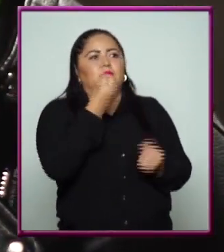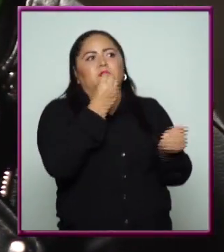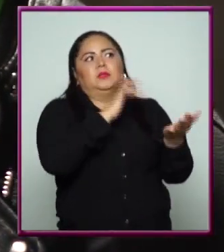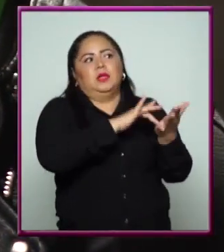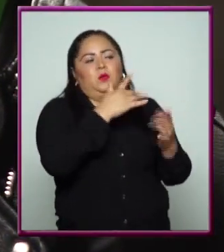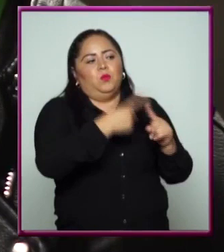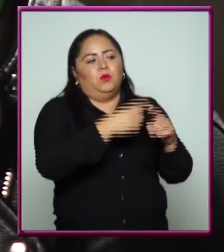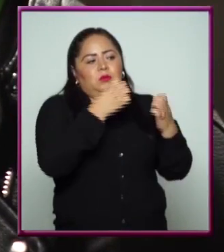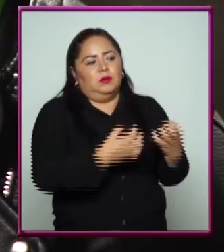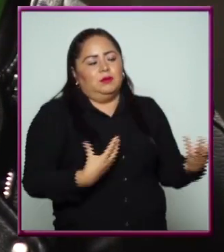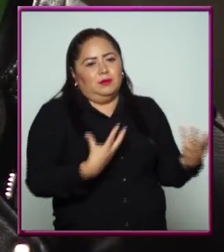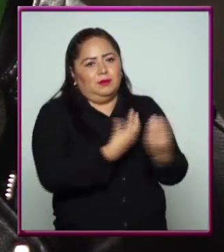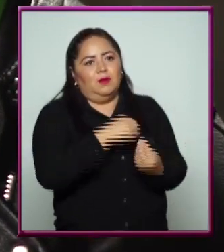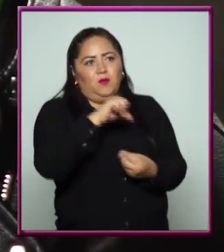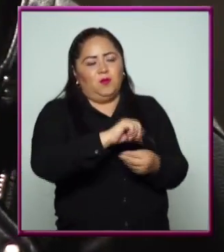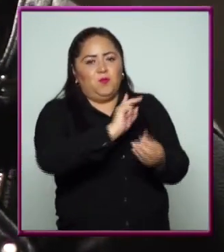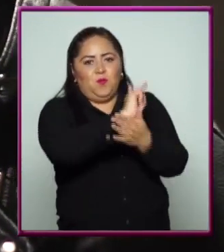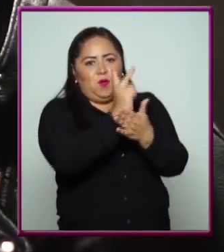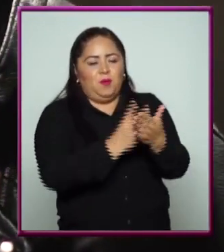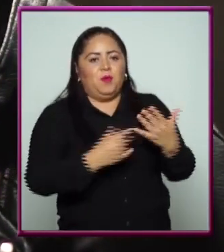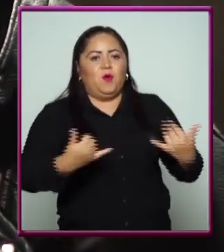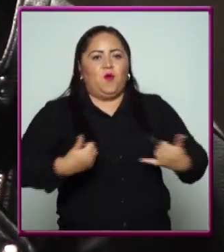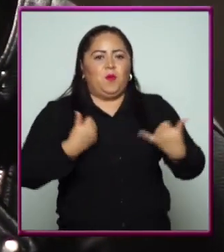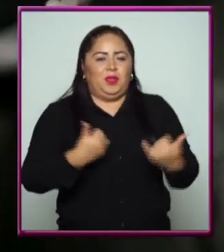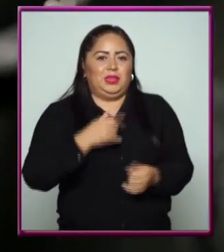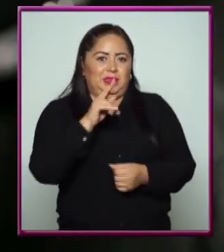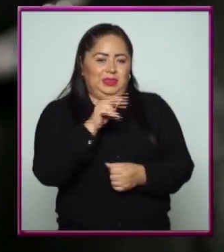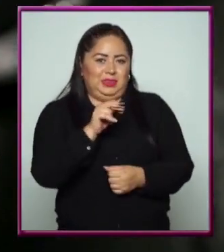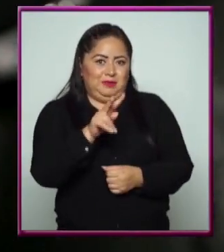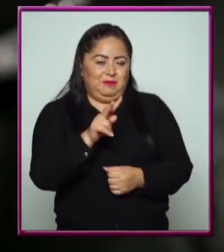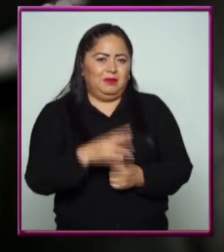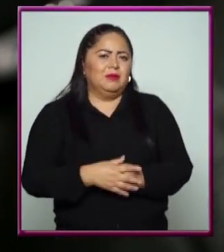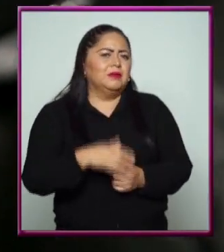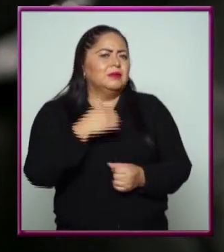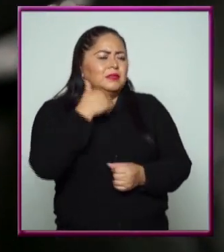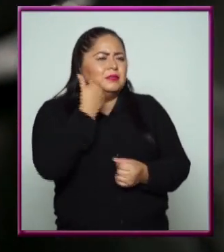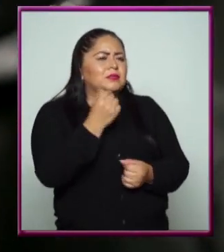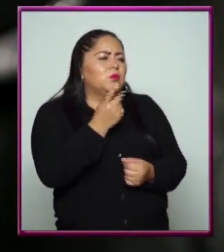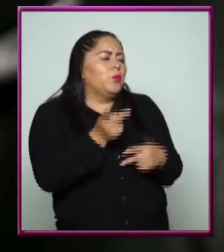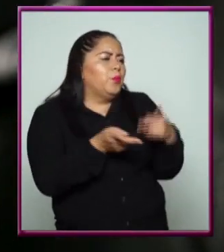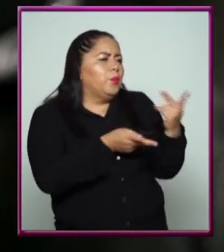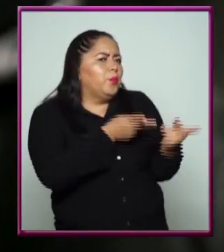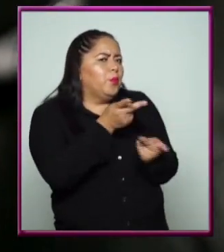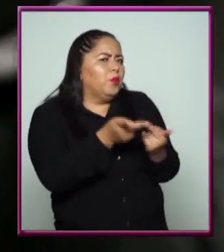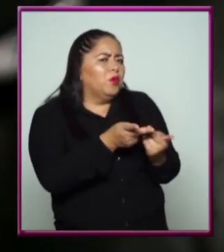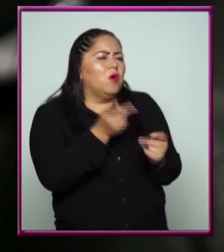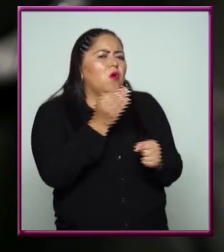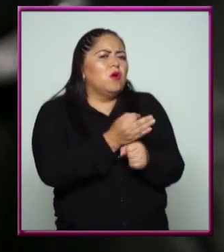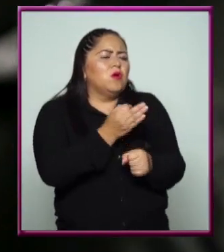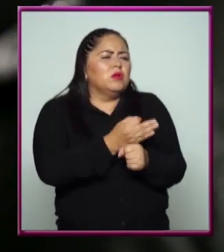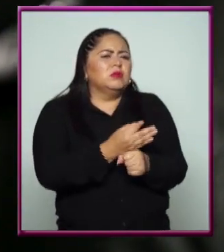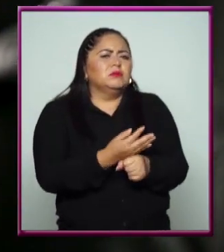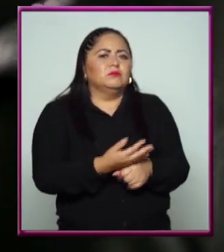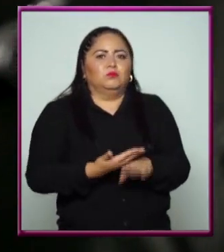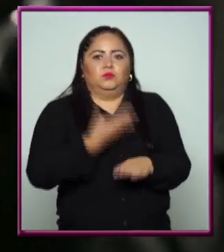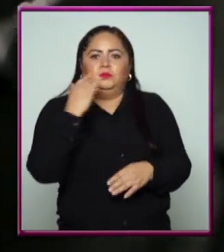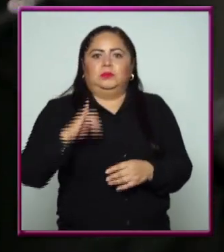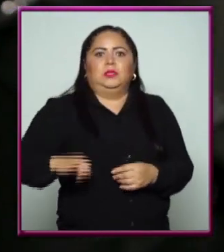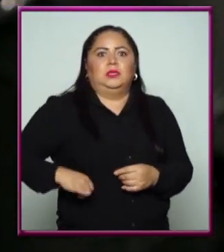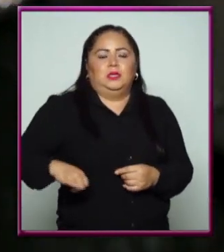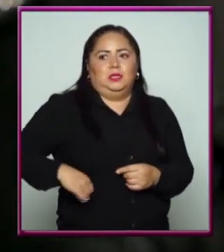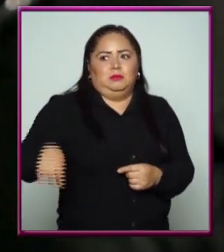por estar el día de hoy en este programa, Jóvenes en TV. Le quería hacer unas preguntas porque estamos muy